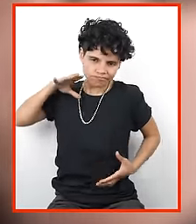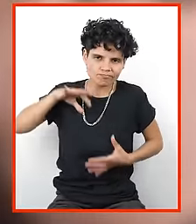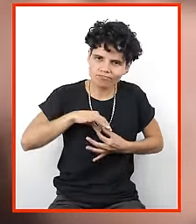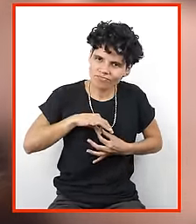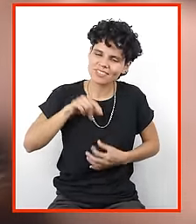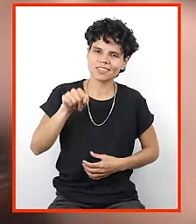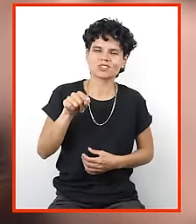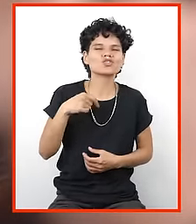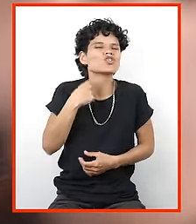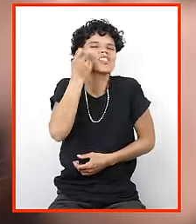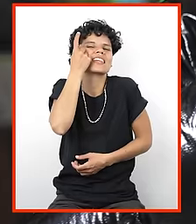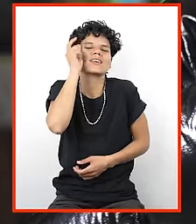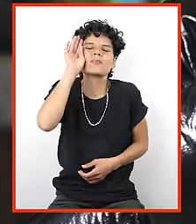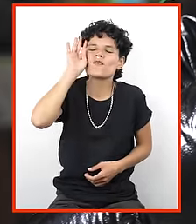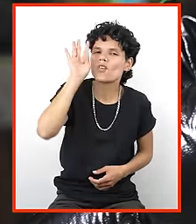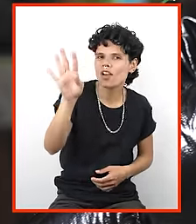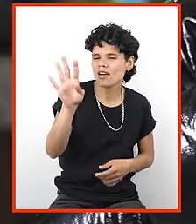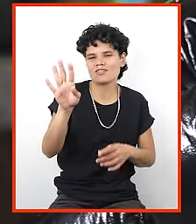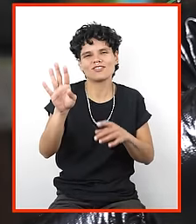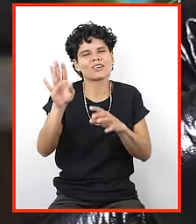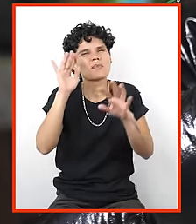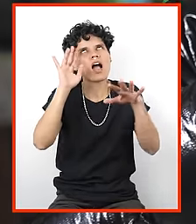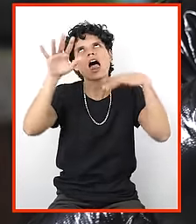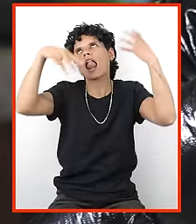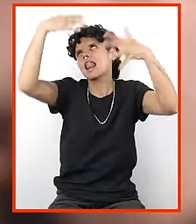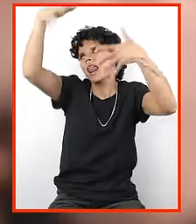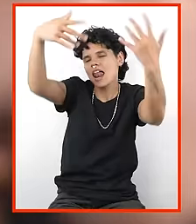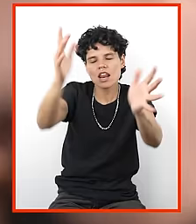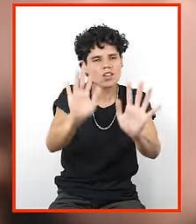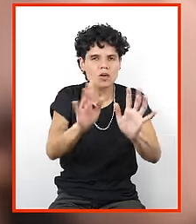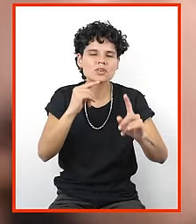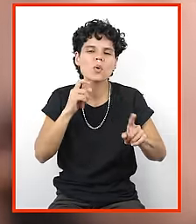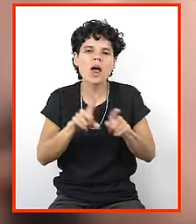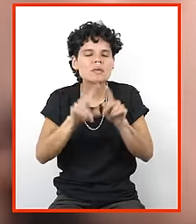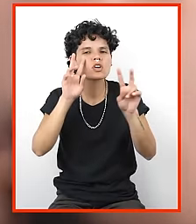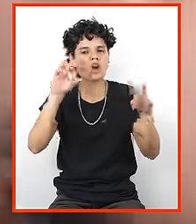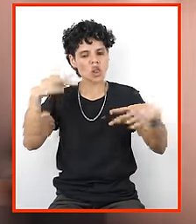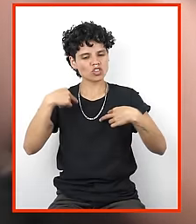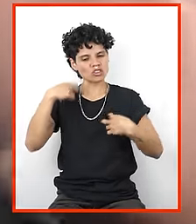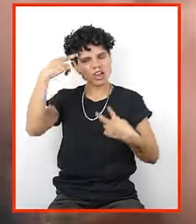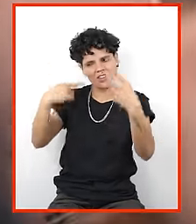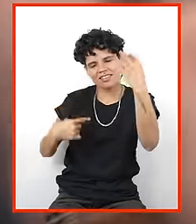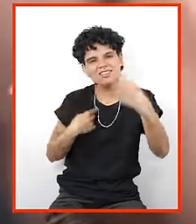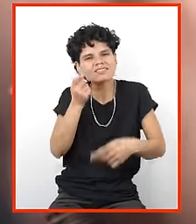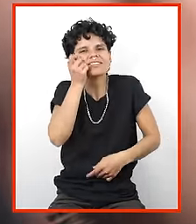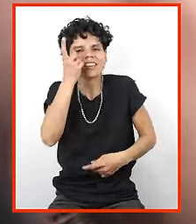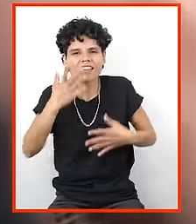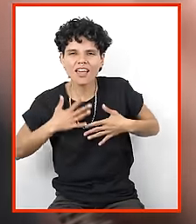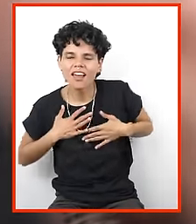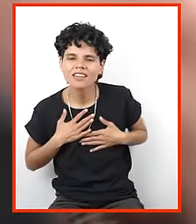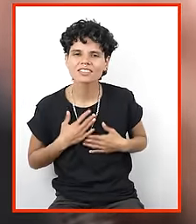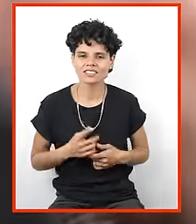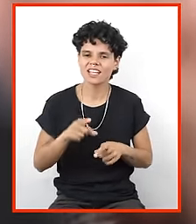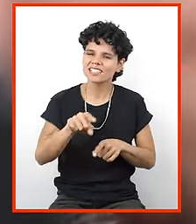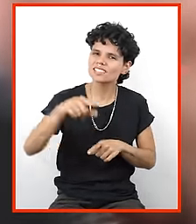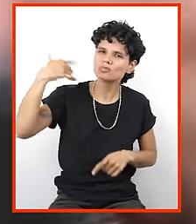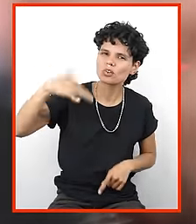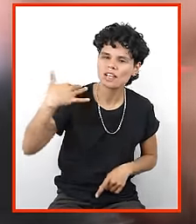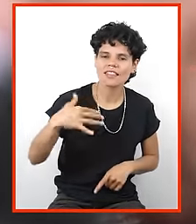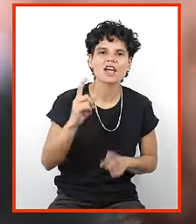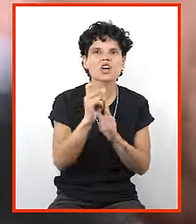súper fundamental, creo, como conocerse, autoconocerse. Y no digo el ser superior como... Dios. Sino que como